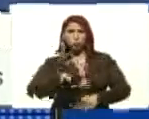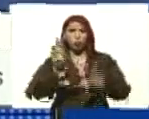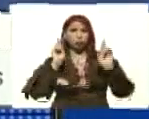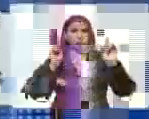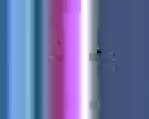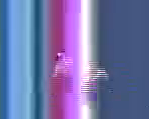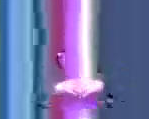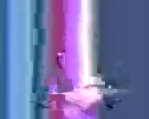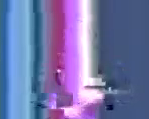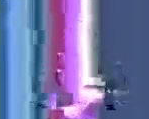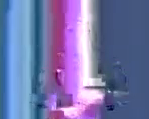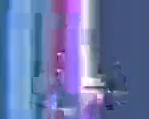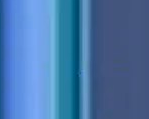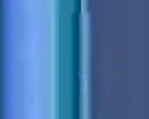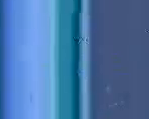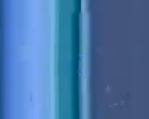afortunadamente.